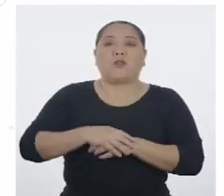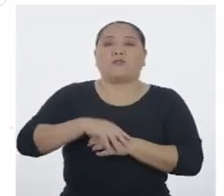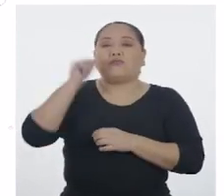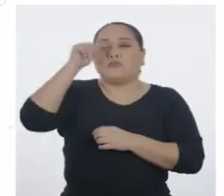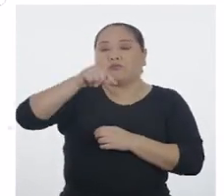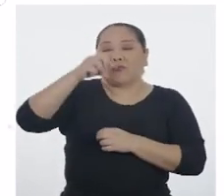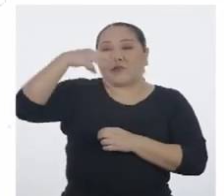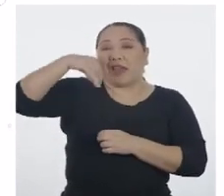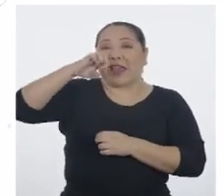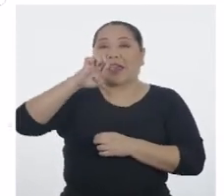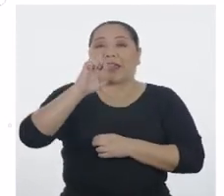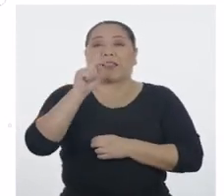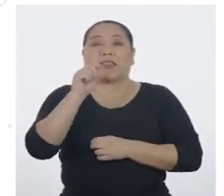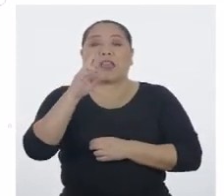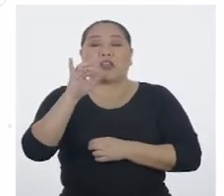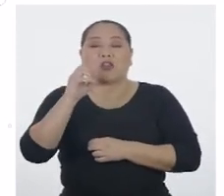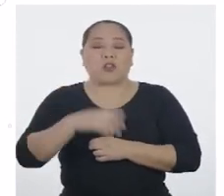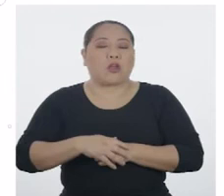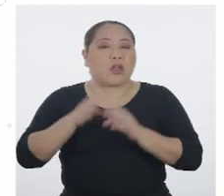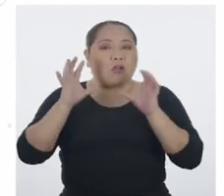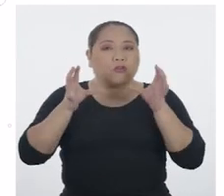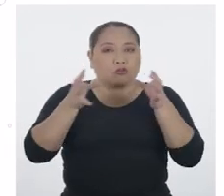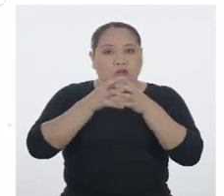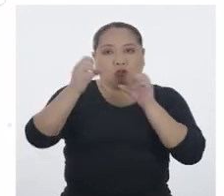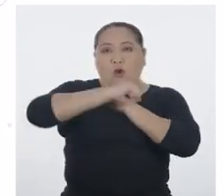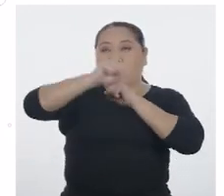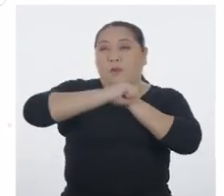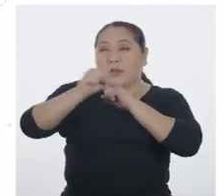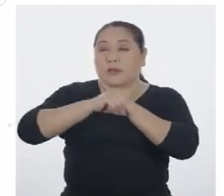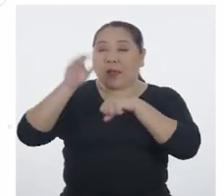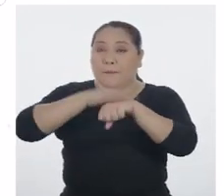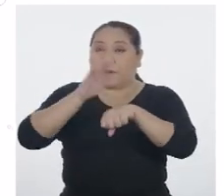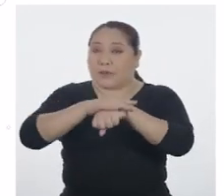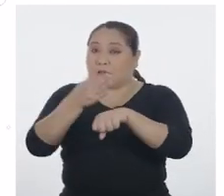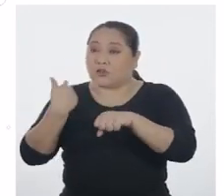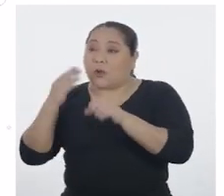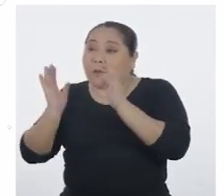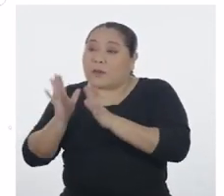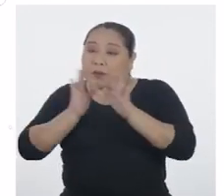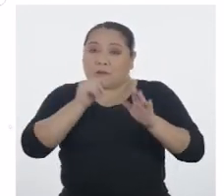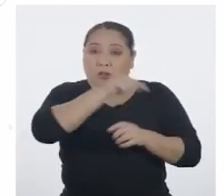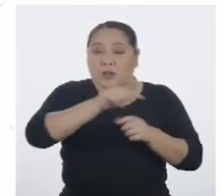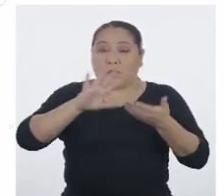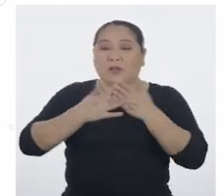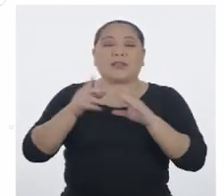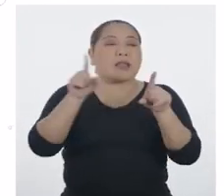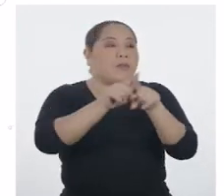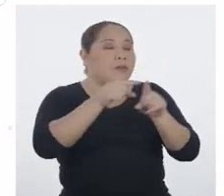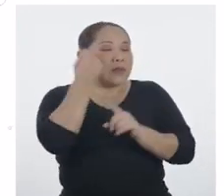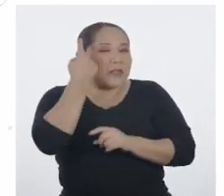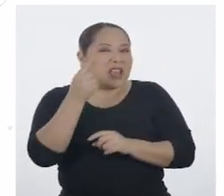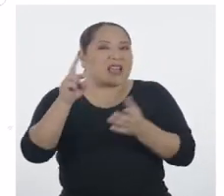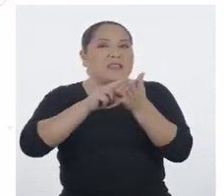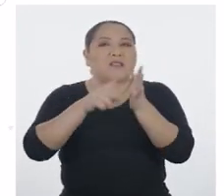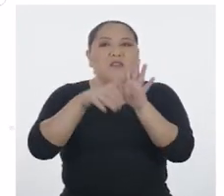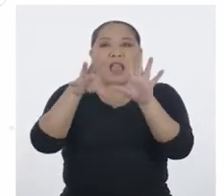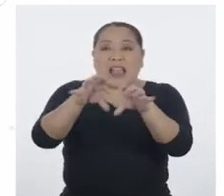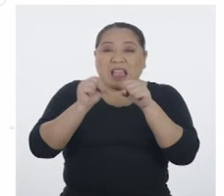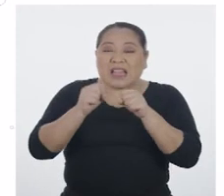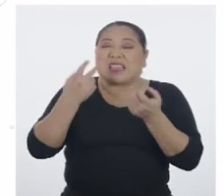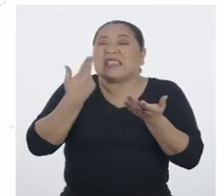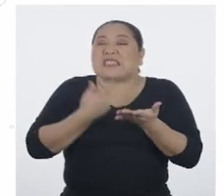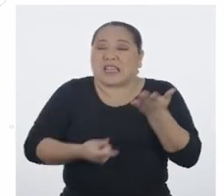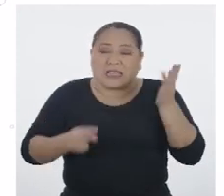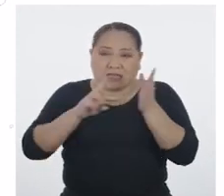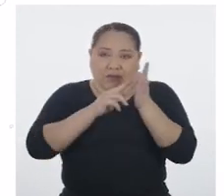información meteorológica, las campañas de prevención y la preparación de la población. Además, hemos comprendido qué son las heladas